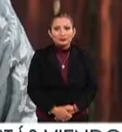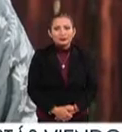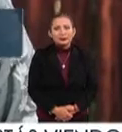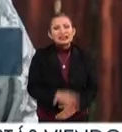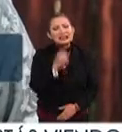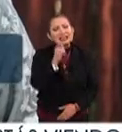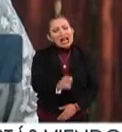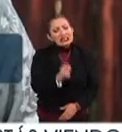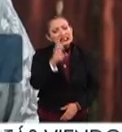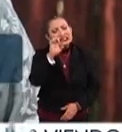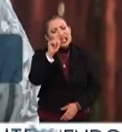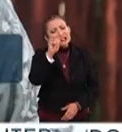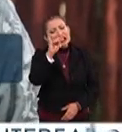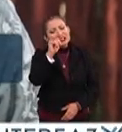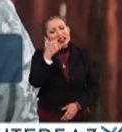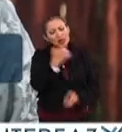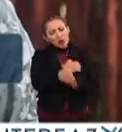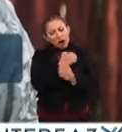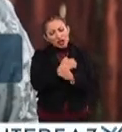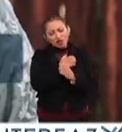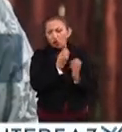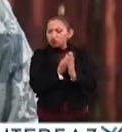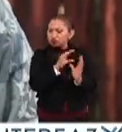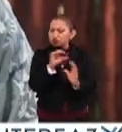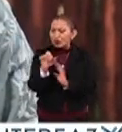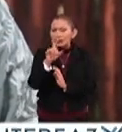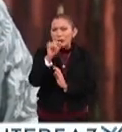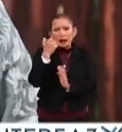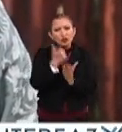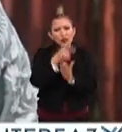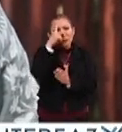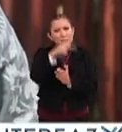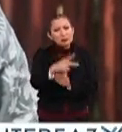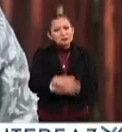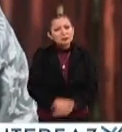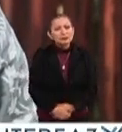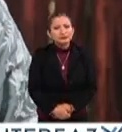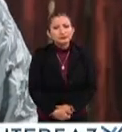¿Qué es la estrategia de educación cívica para la Ciudad de México?